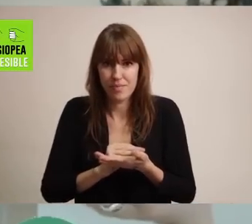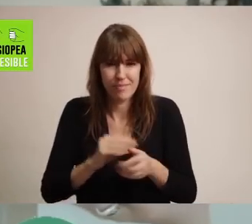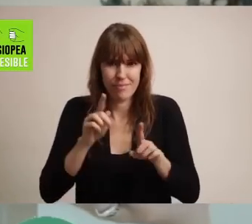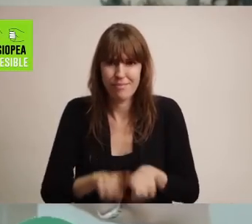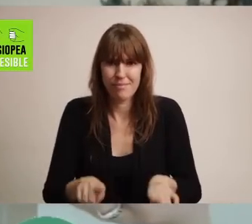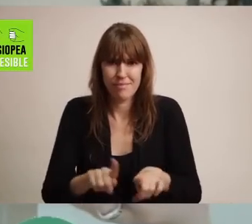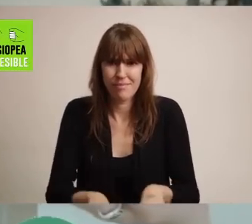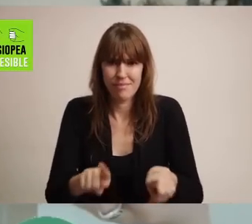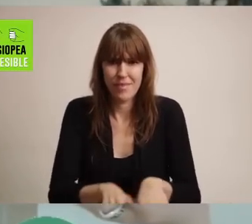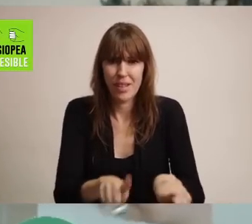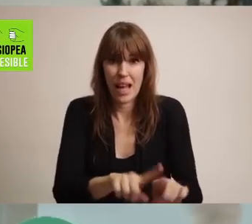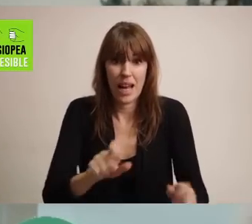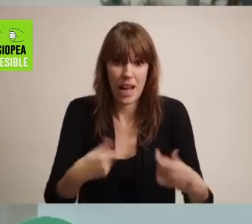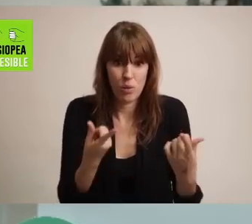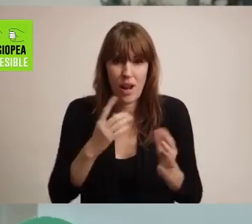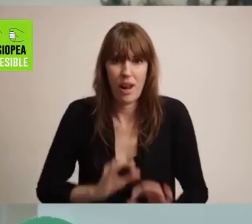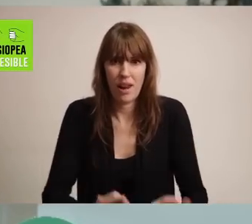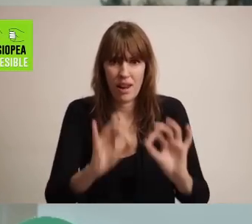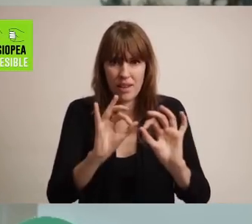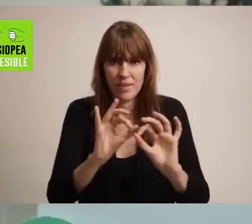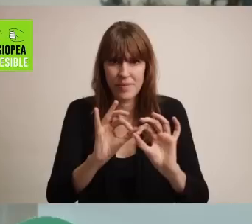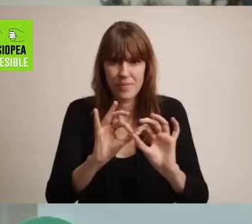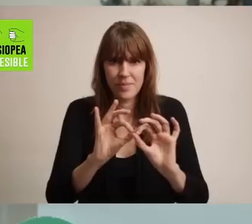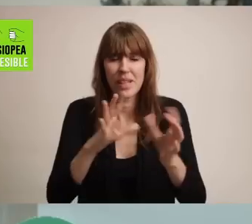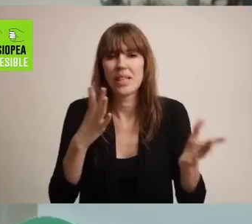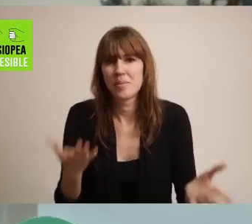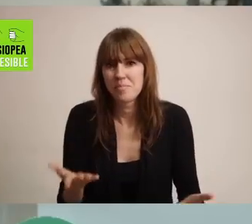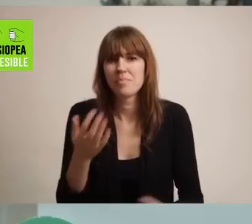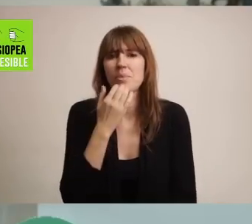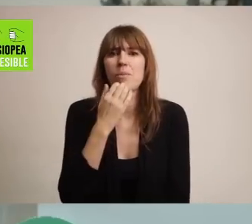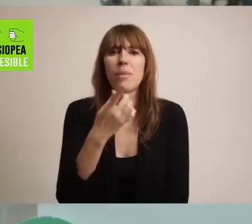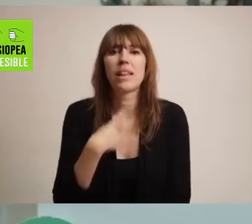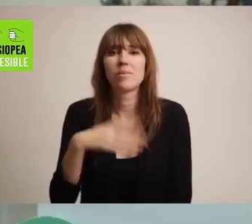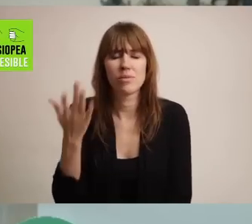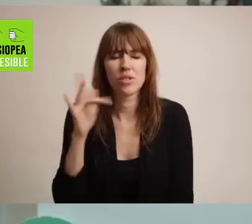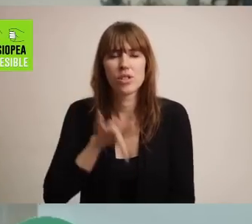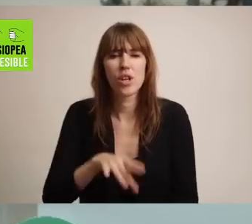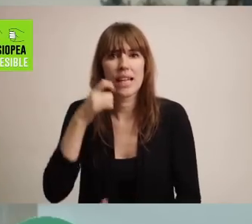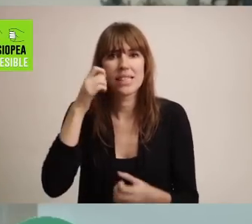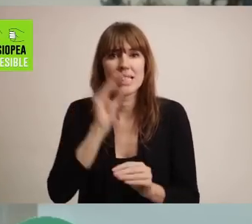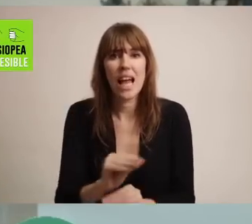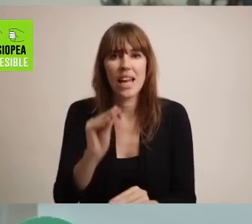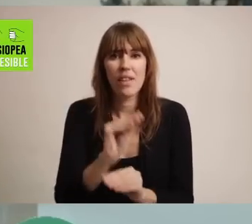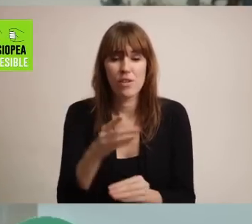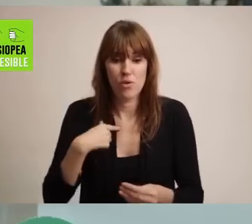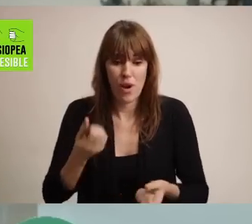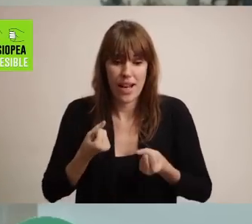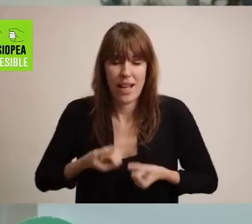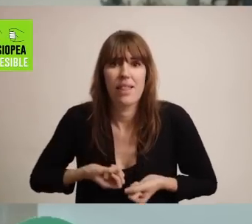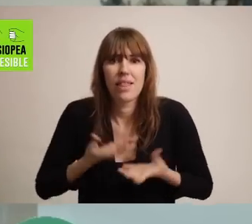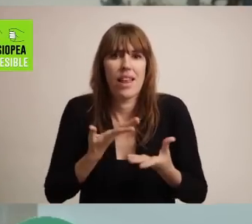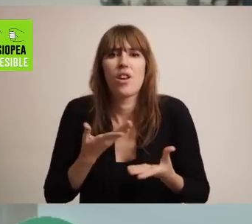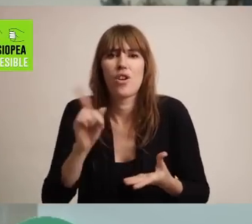por pura naturaleza. Ahora que dices, bueno, pero cuando yo quiero hacer sanación, no quiero dar mi energía. No,